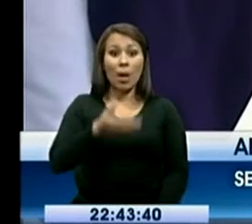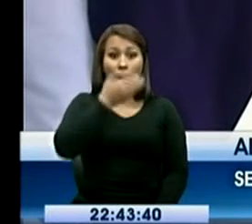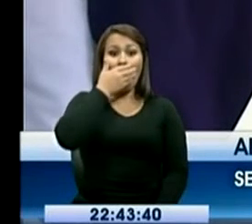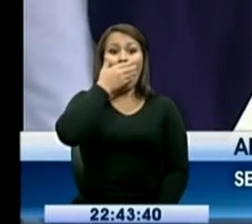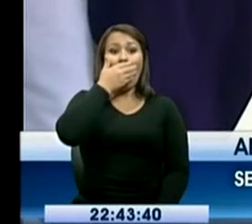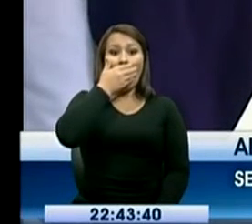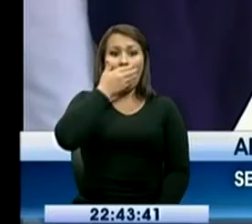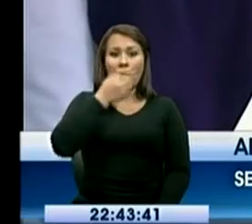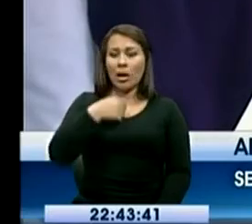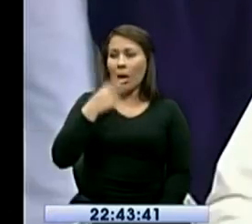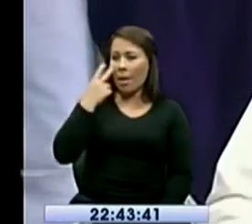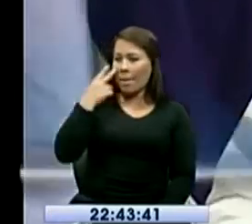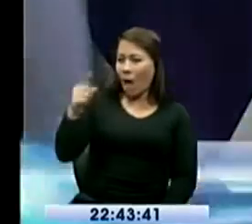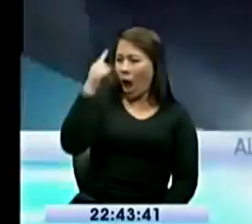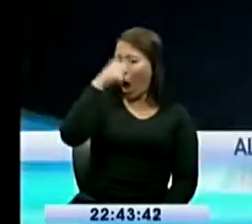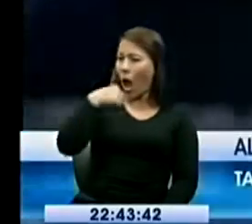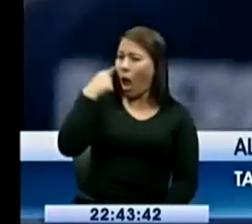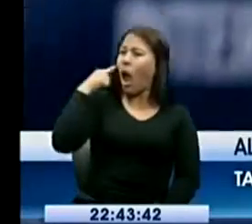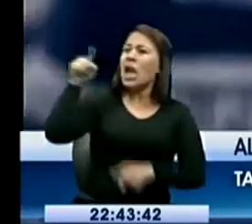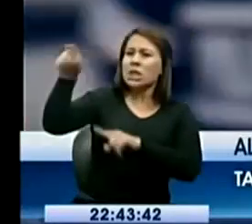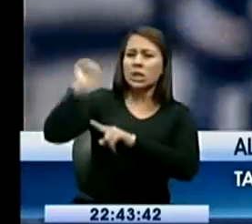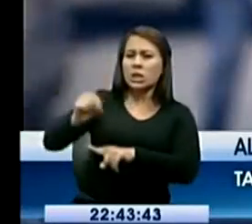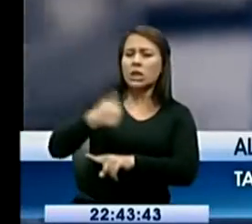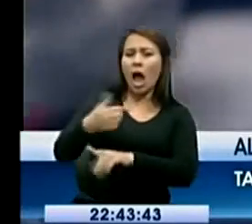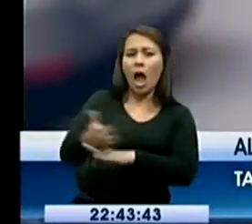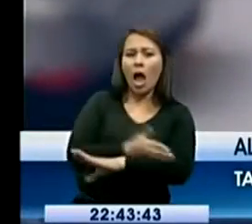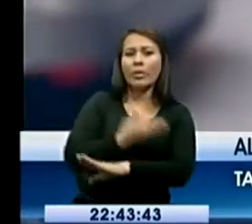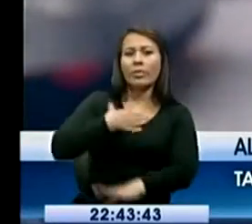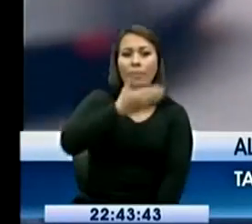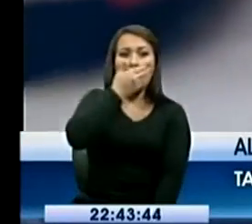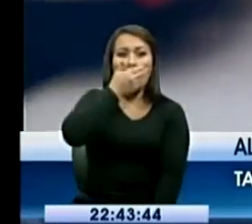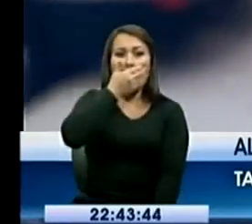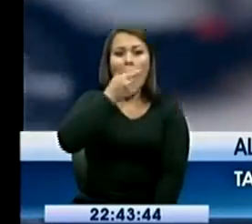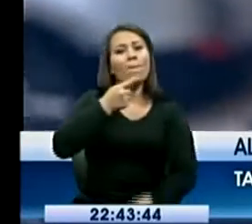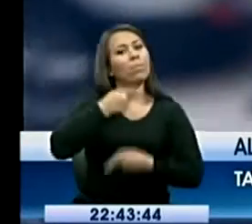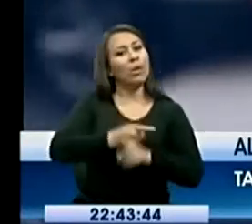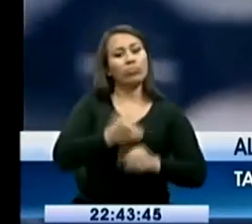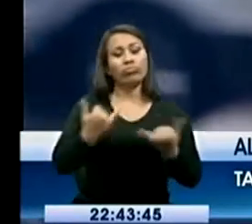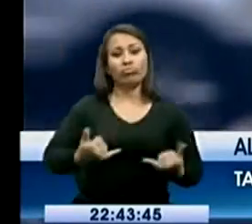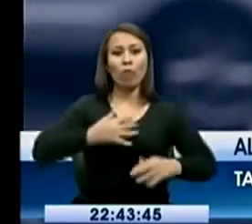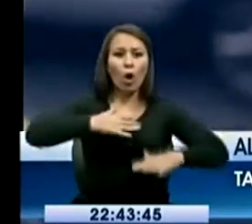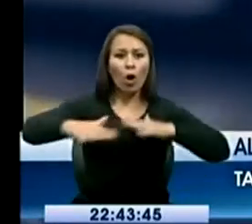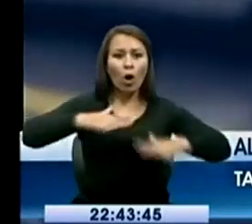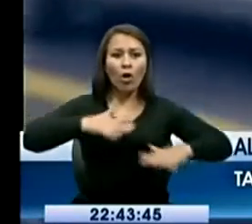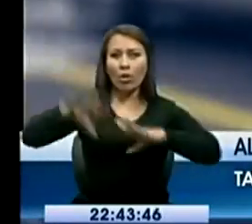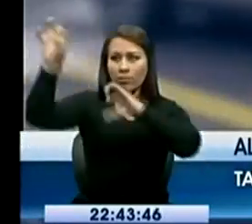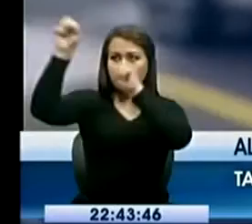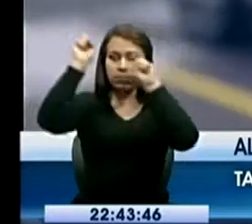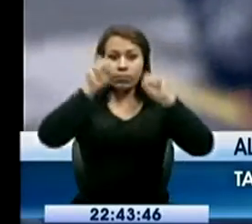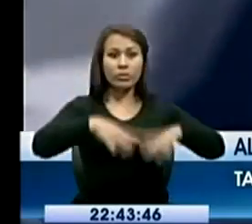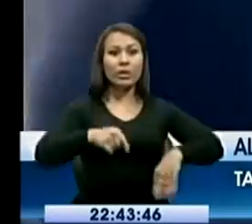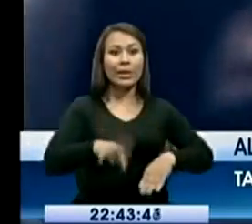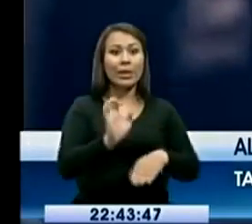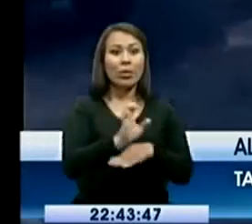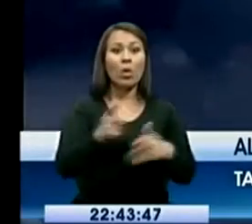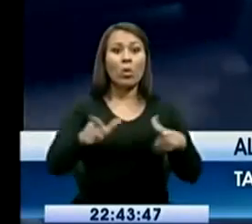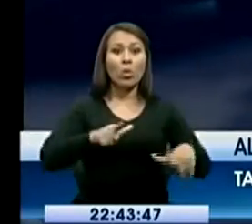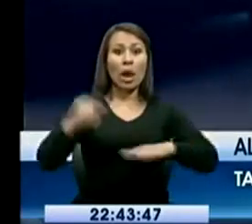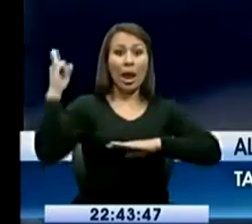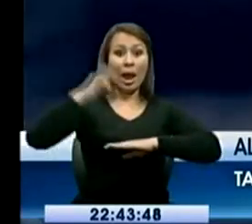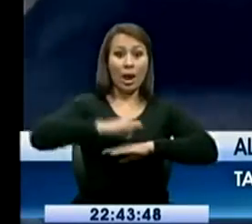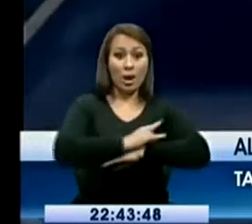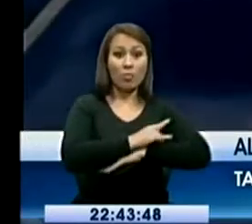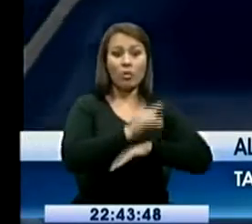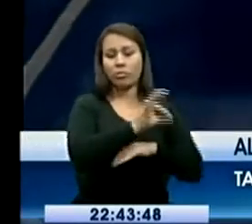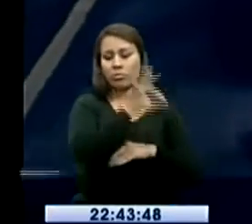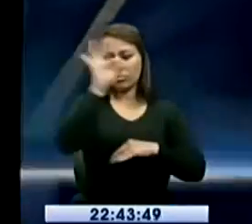persona identificó a este ciudadano. En migración, agentes de la Interpol coordinaron su ingreso al país. De Tababela fue llevado hasta un